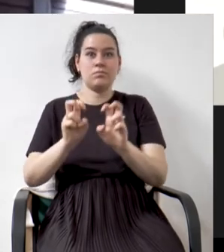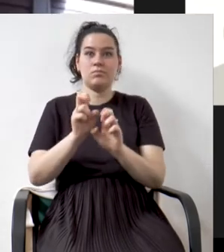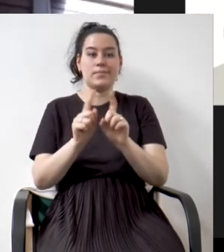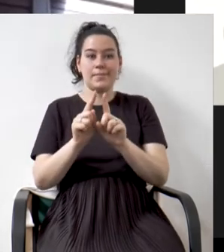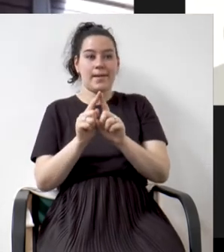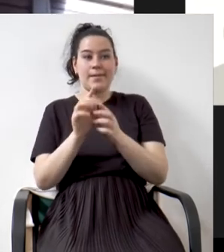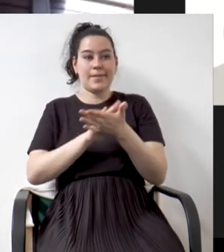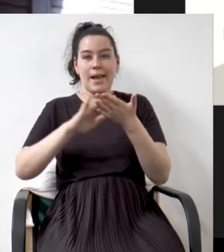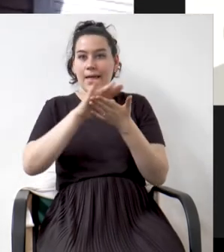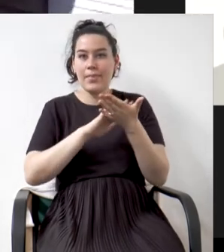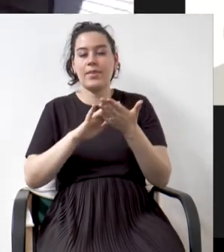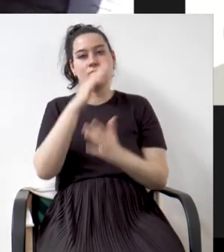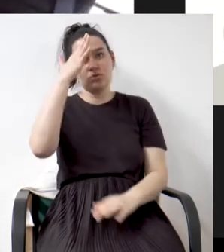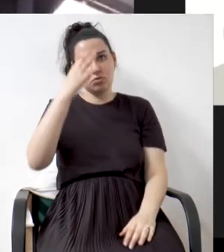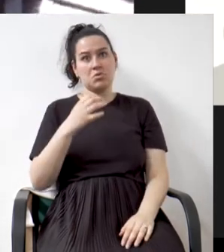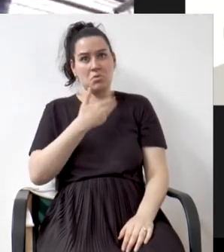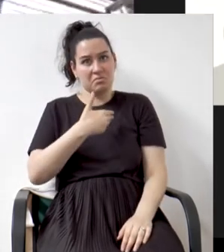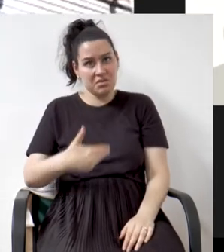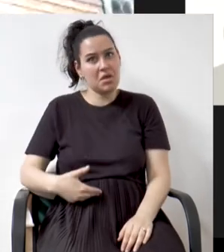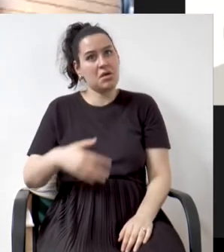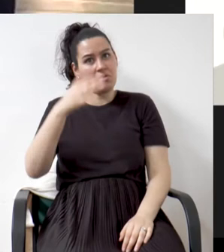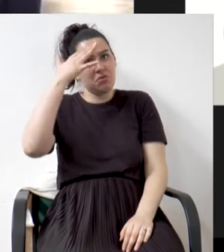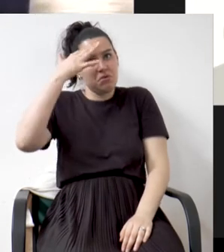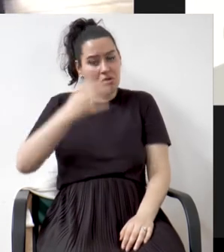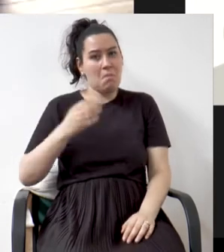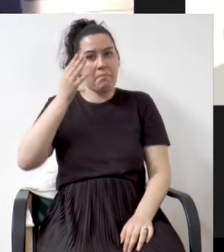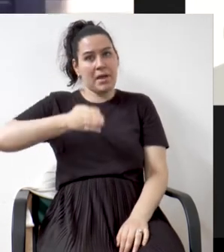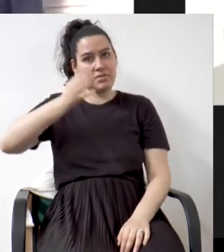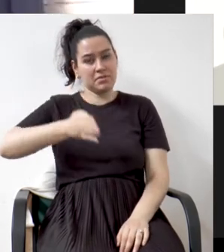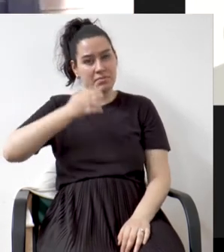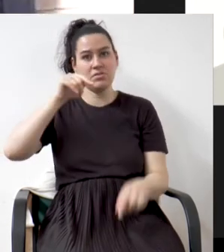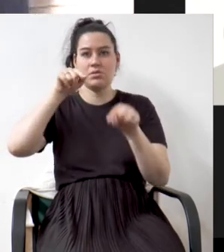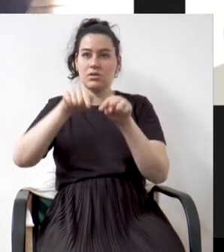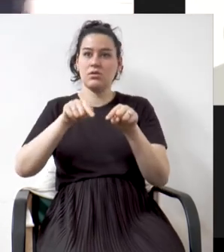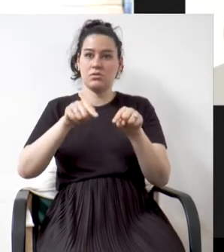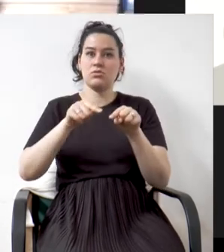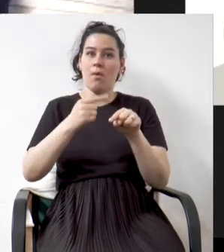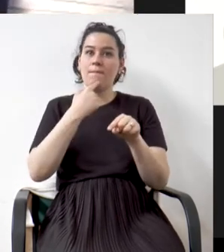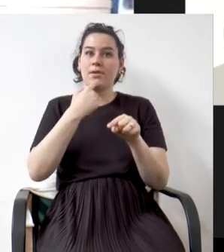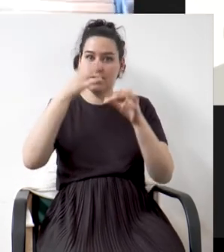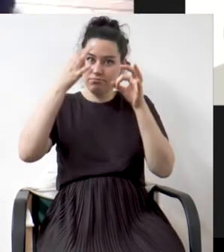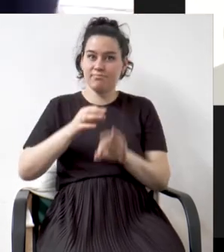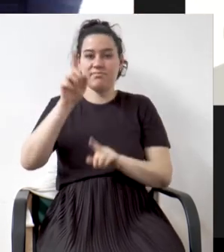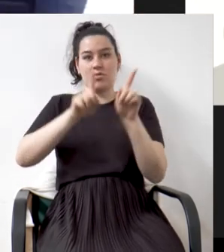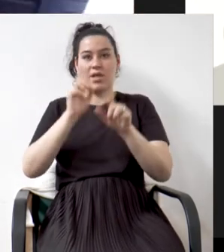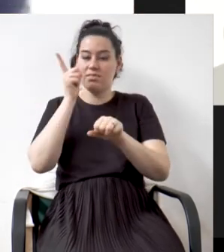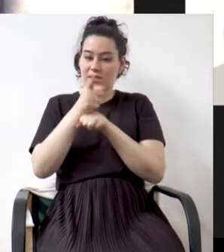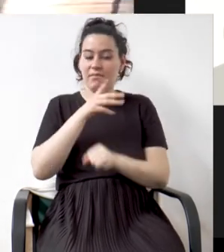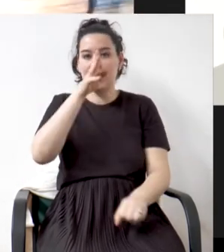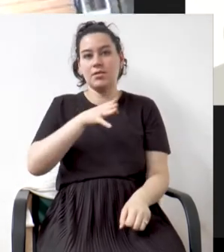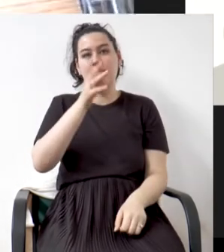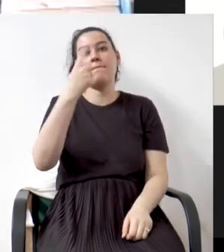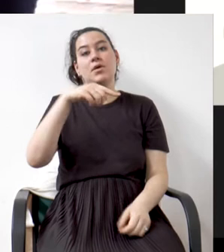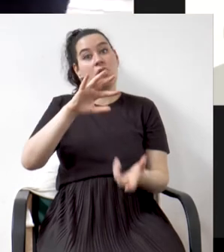vacía y una consigna. Yo creo en el gobierno, creo en la participación. ¿Es lo políticamente correcto en la universidad? Lo es, pero